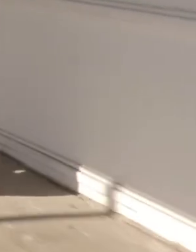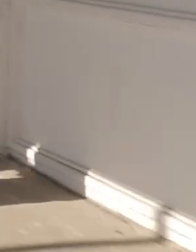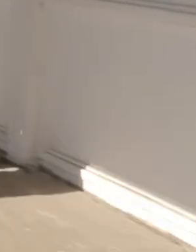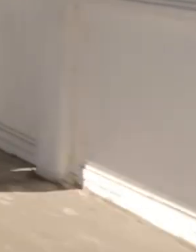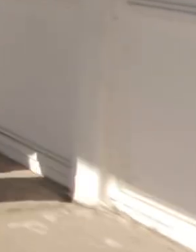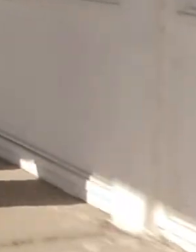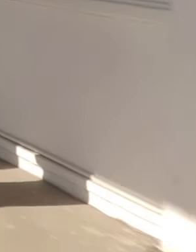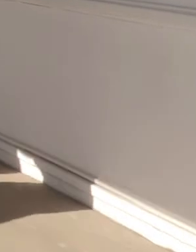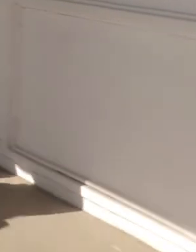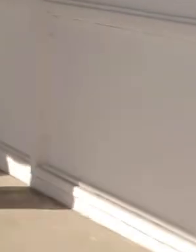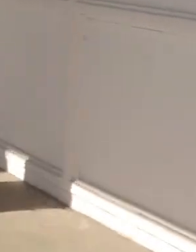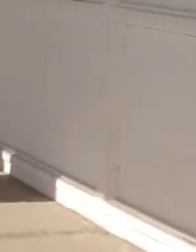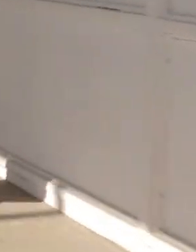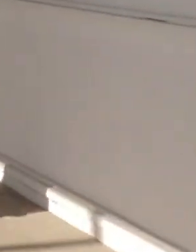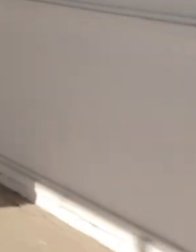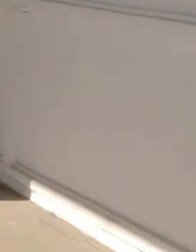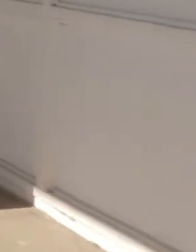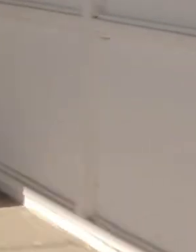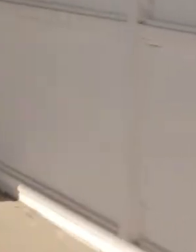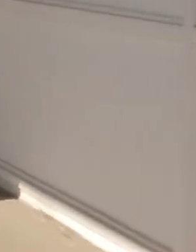al Monito que no está.